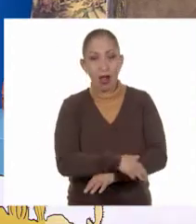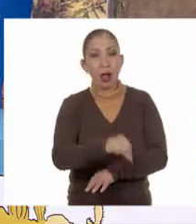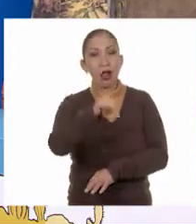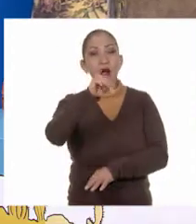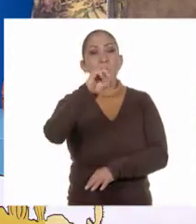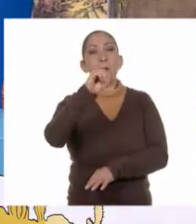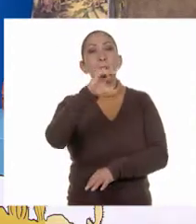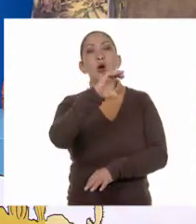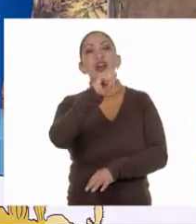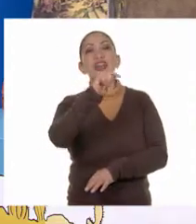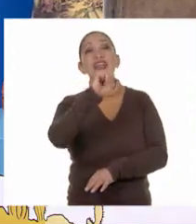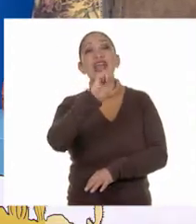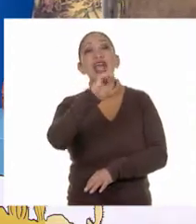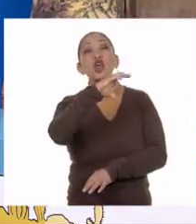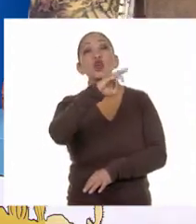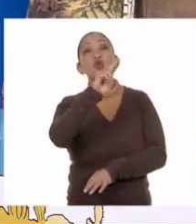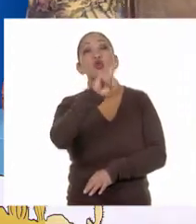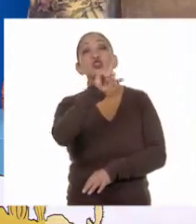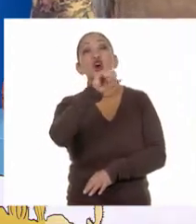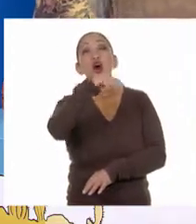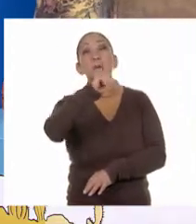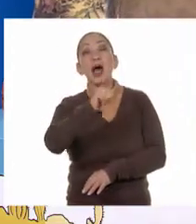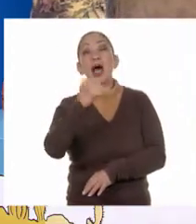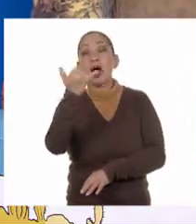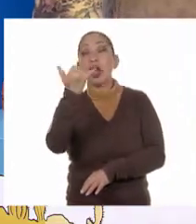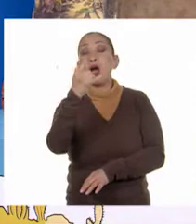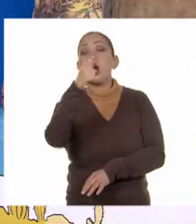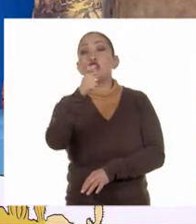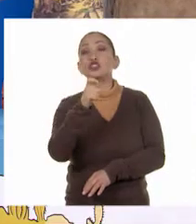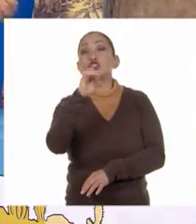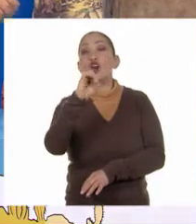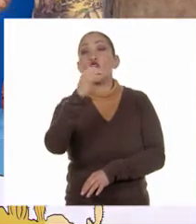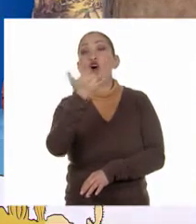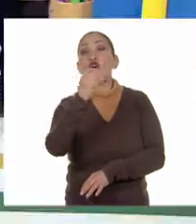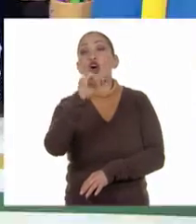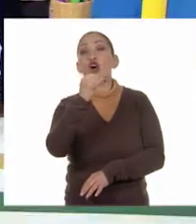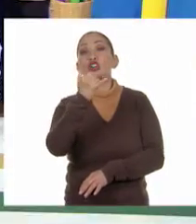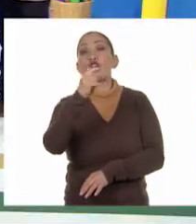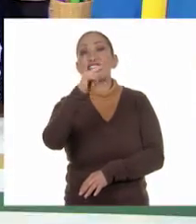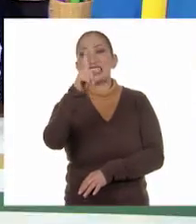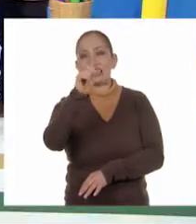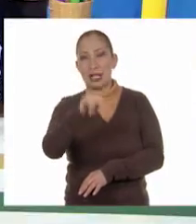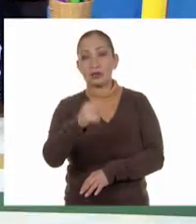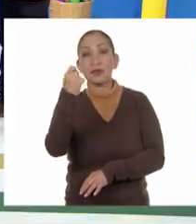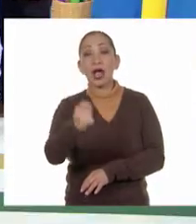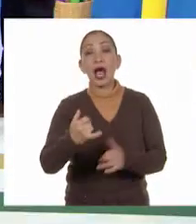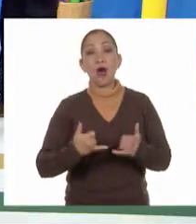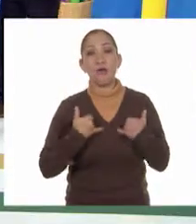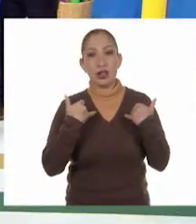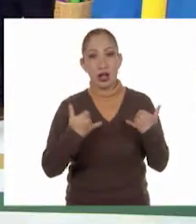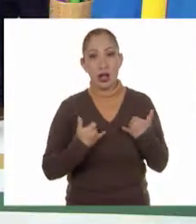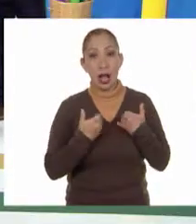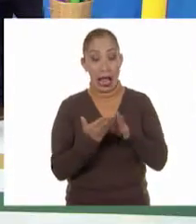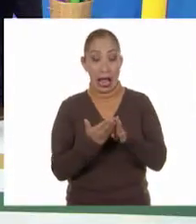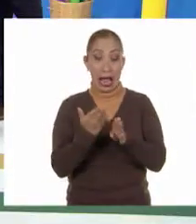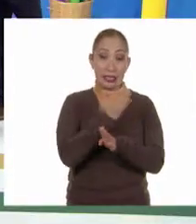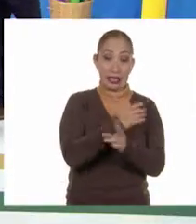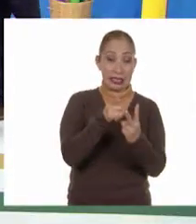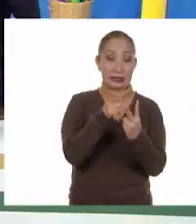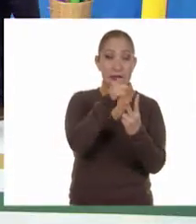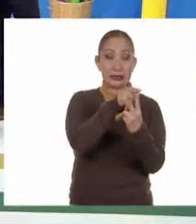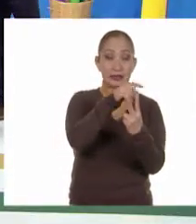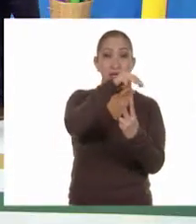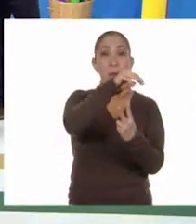Moctezuma, y en vez de segundo era Xocoyotzin, que significa el joven. Recordemos que tuvo un antecesor,